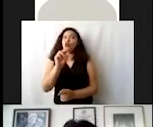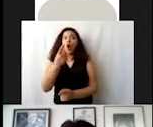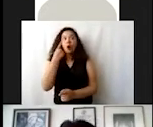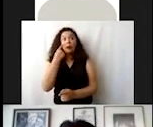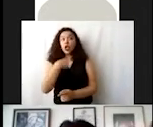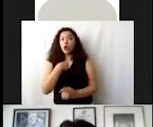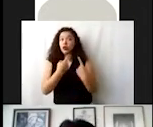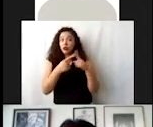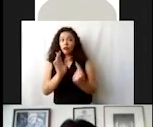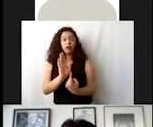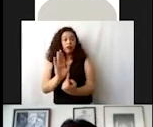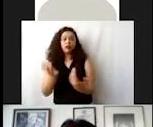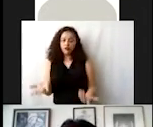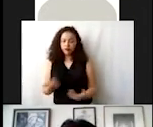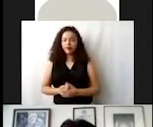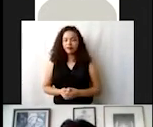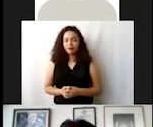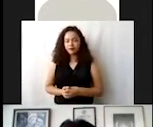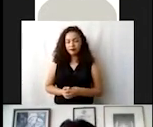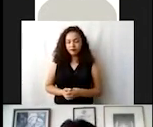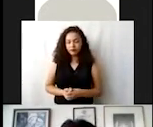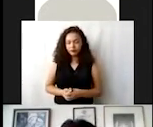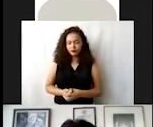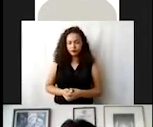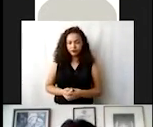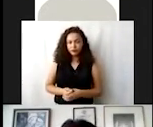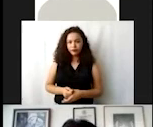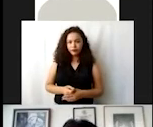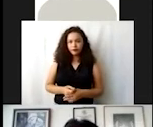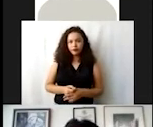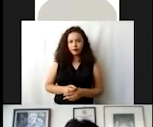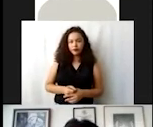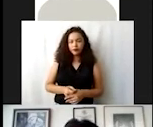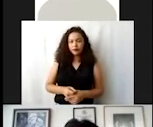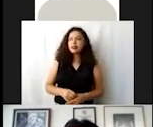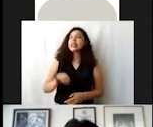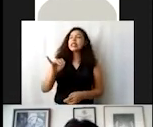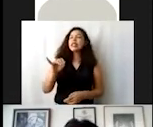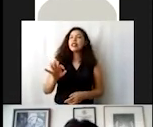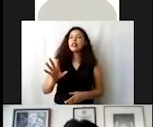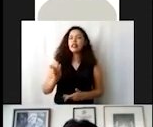Entonces, derivado de que sí efectivamente